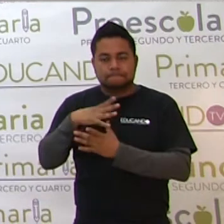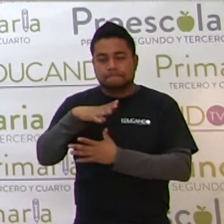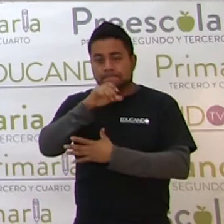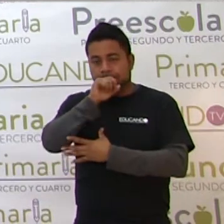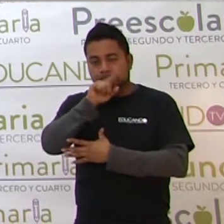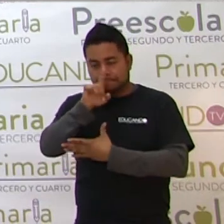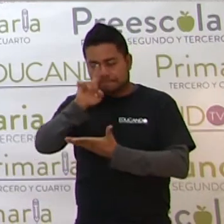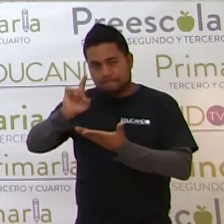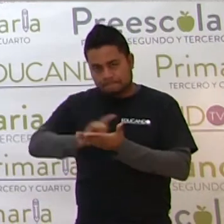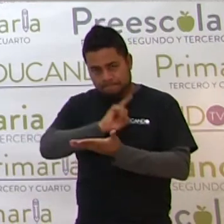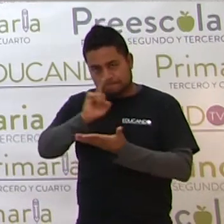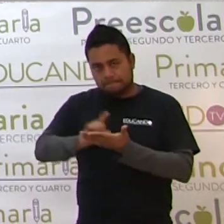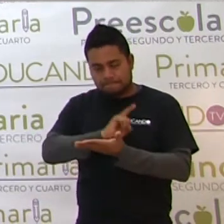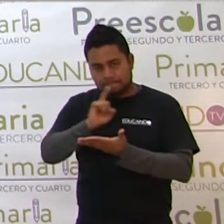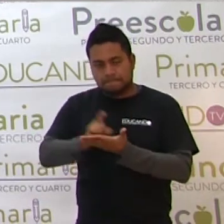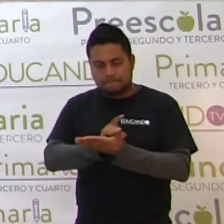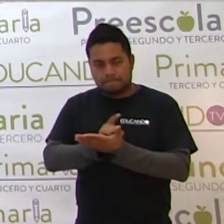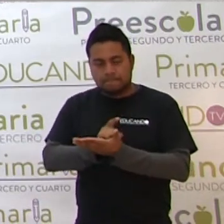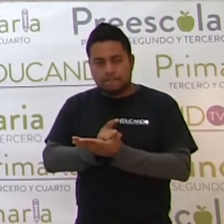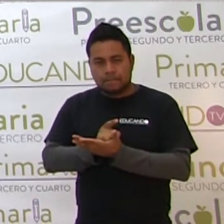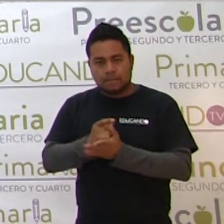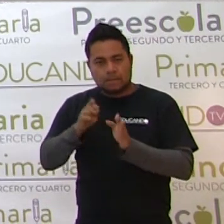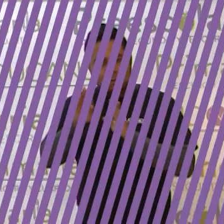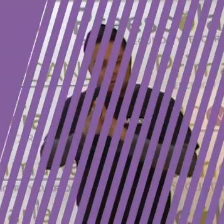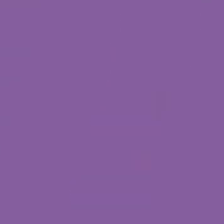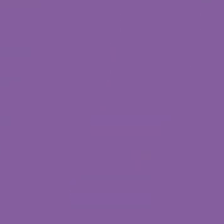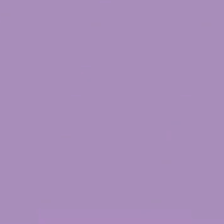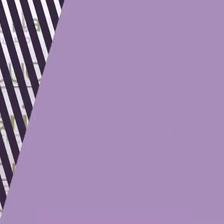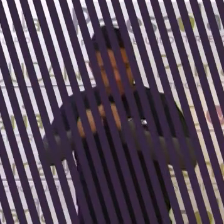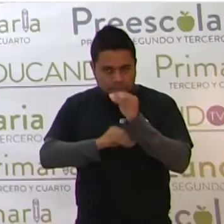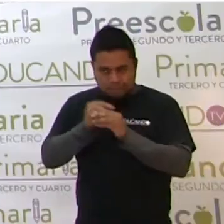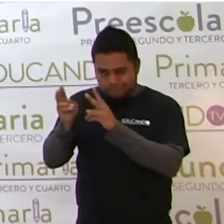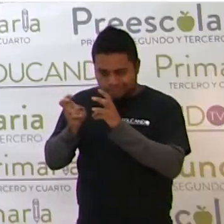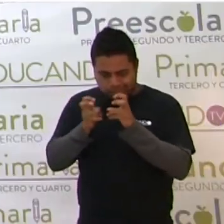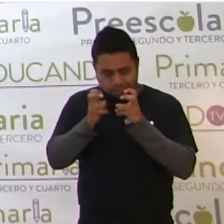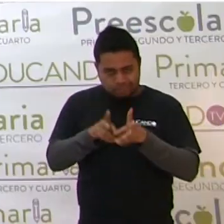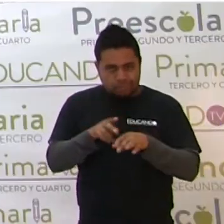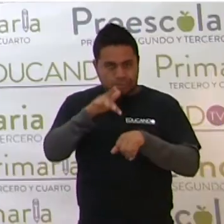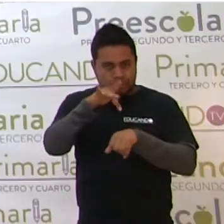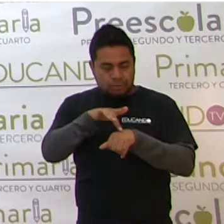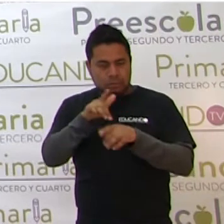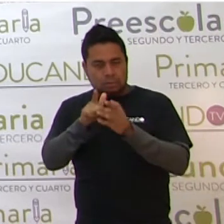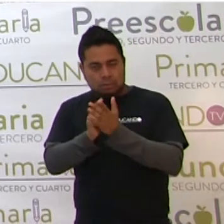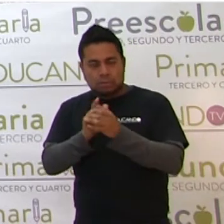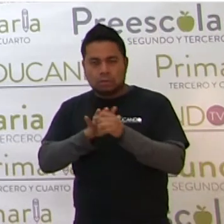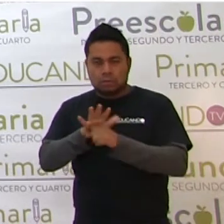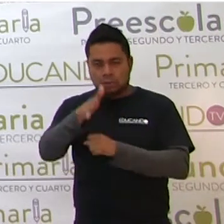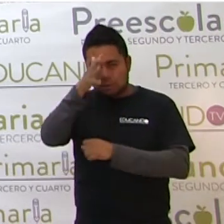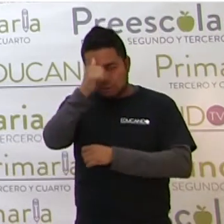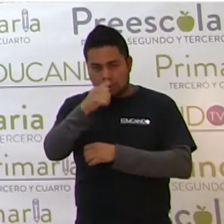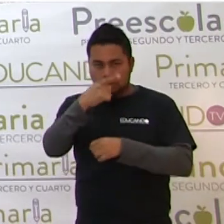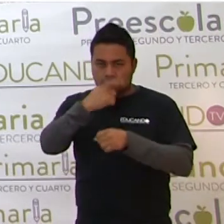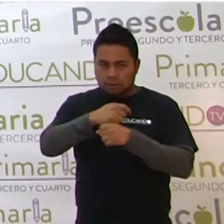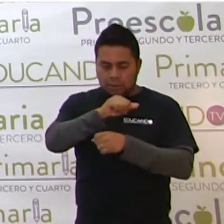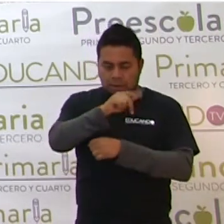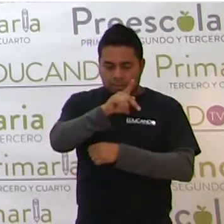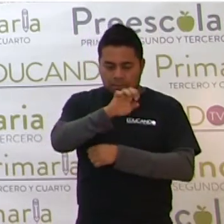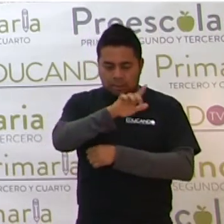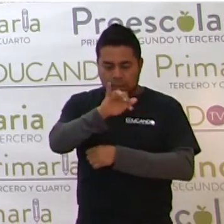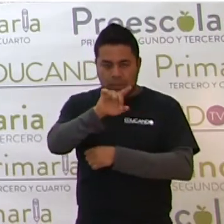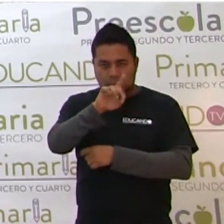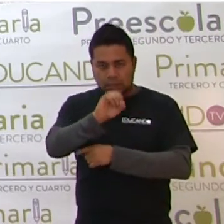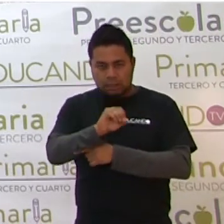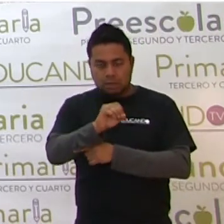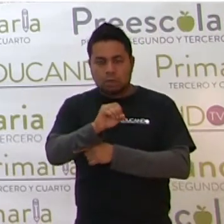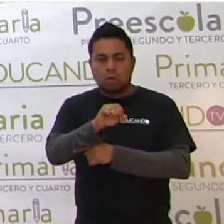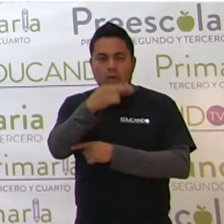diccionario que estuvimos también viendo cómo se debe de referenciar. Recuerda, primero vamos a ver el apellido, la sigla